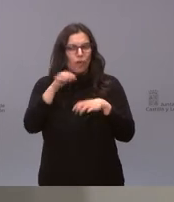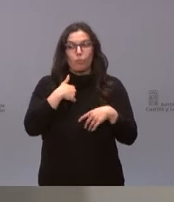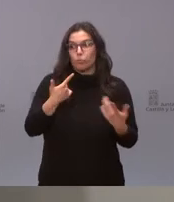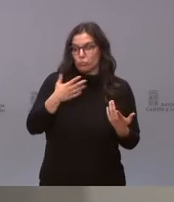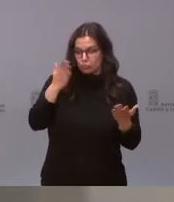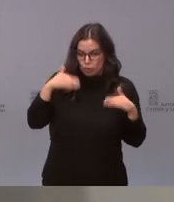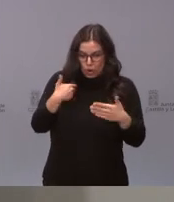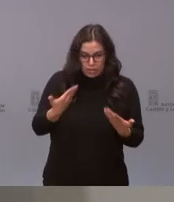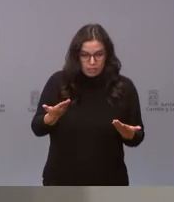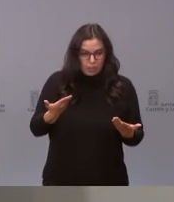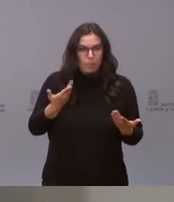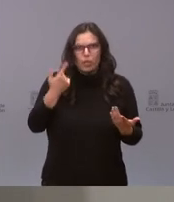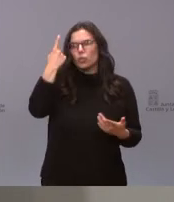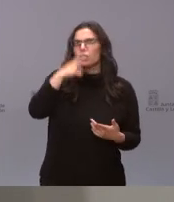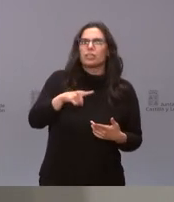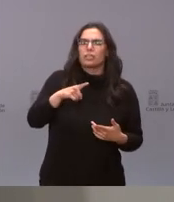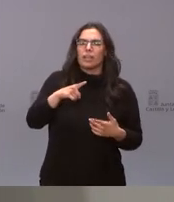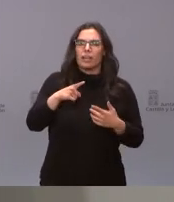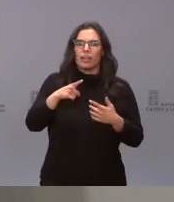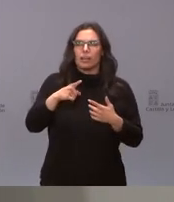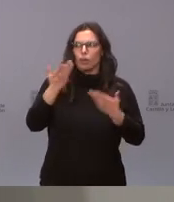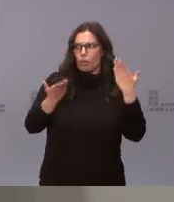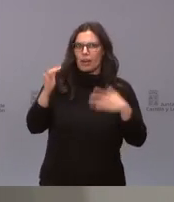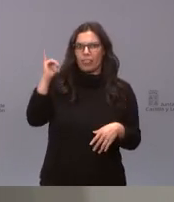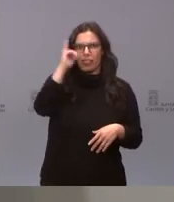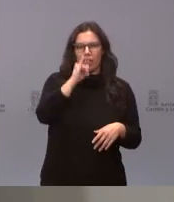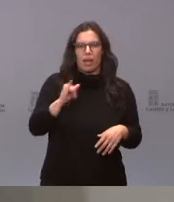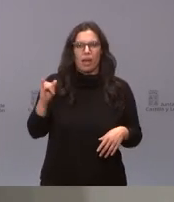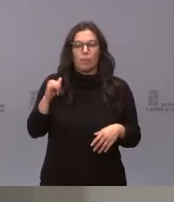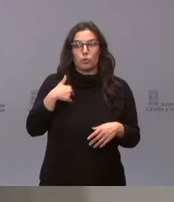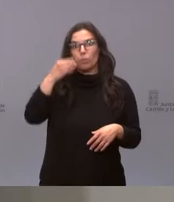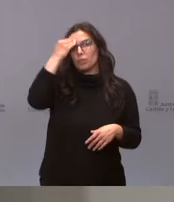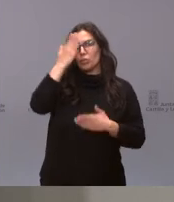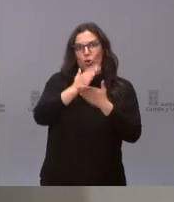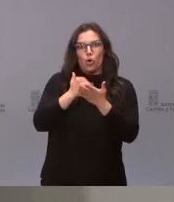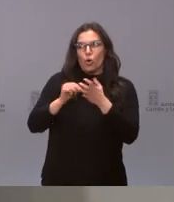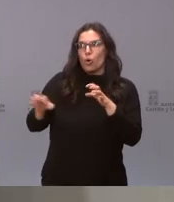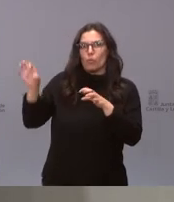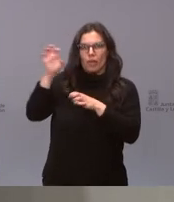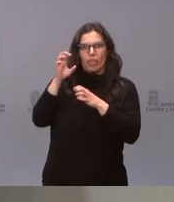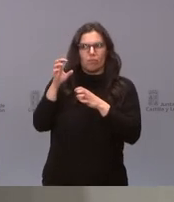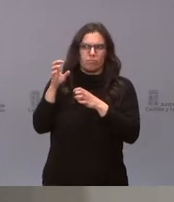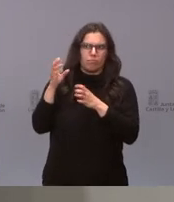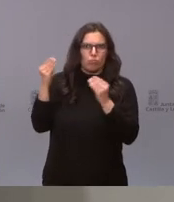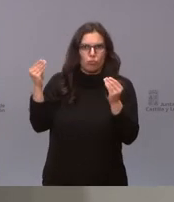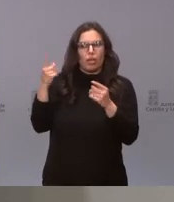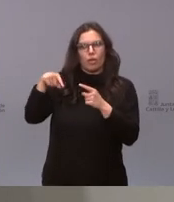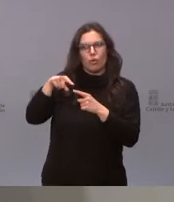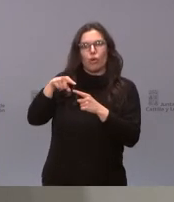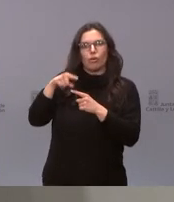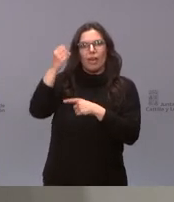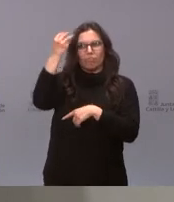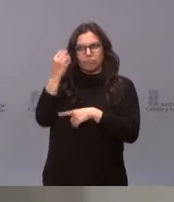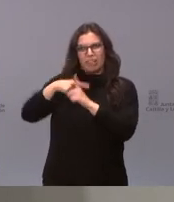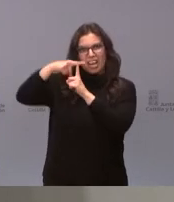tengo así que hay fichas comparativas y yo creo que en muchas de las comunidades no solamente aplican el semáforo sino que